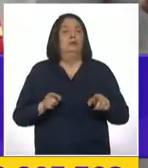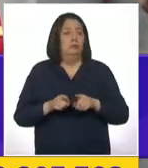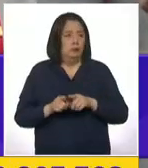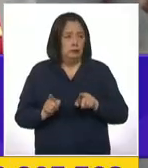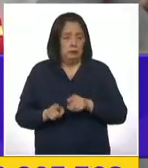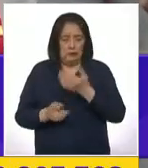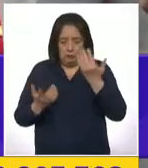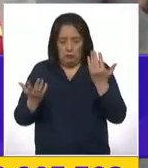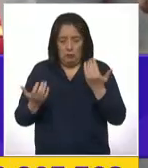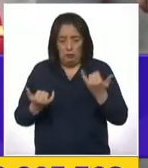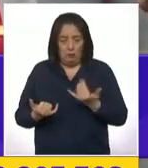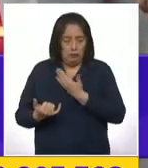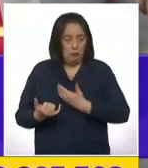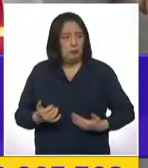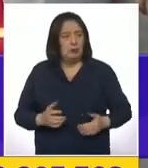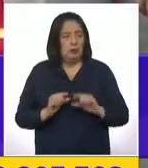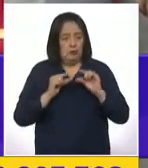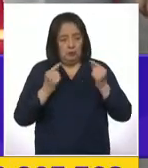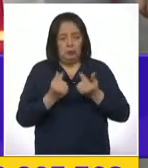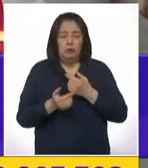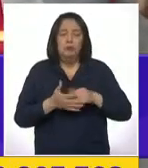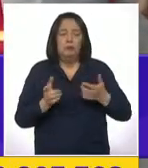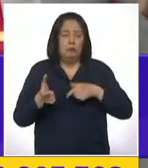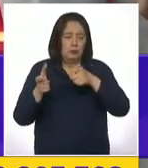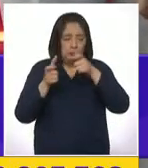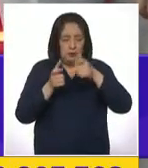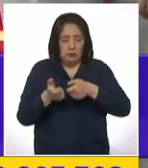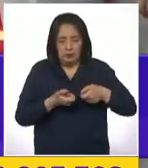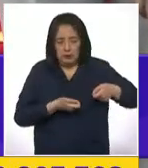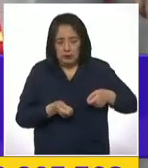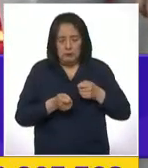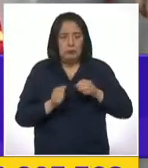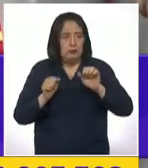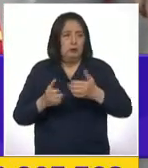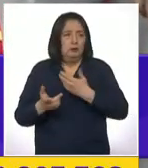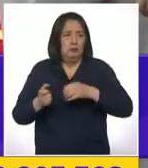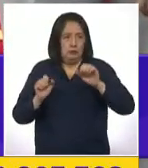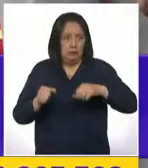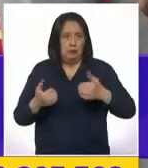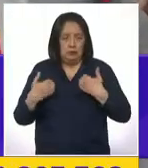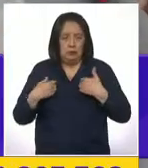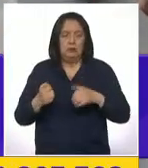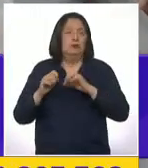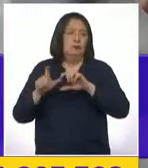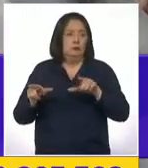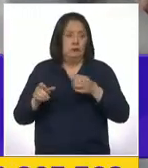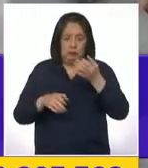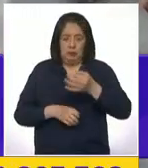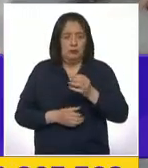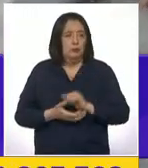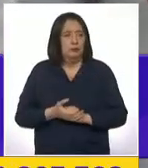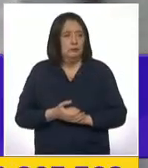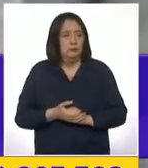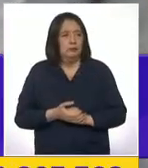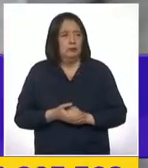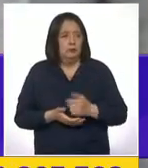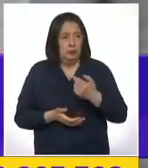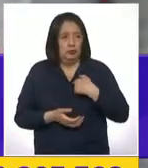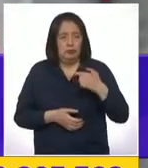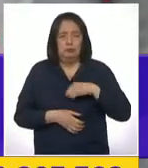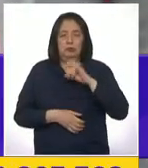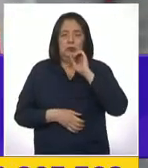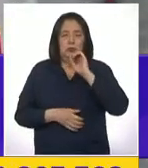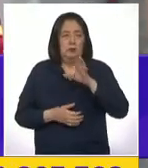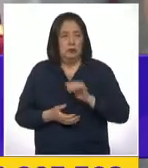decirles de que la ronda en este gobierno tendrá su verdadero espacio. Es así, debo